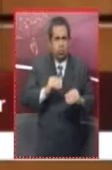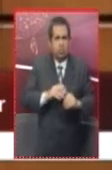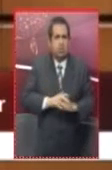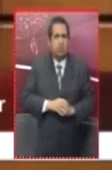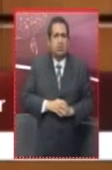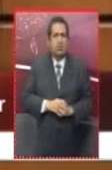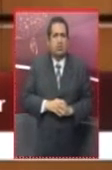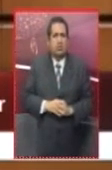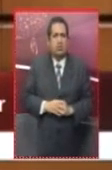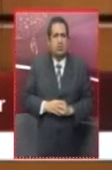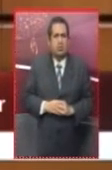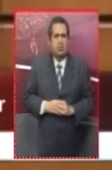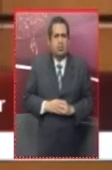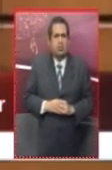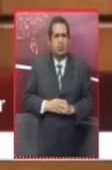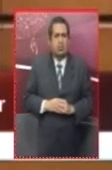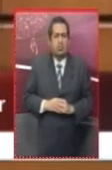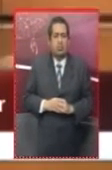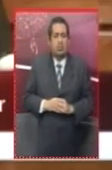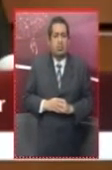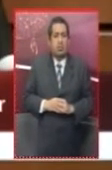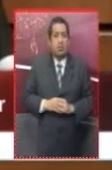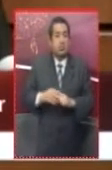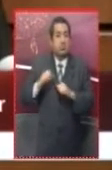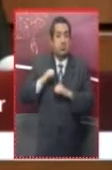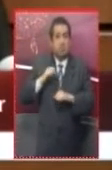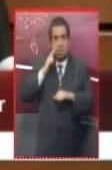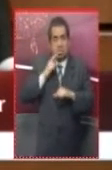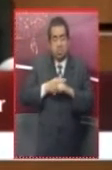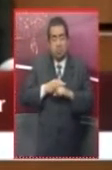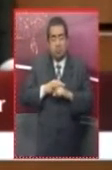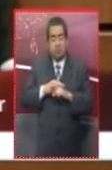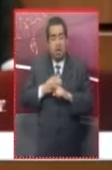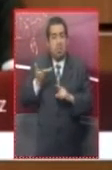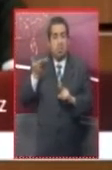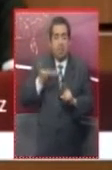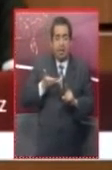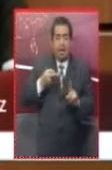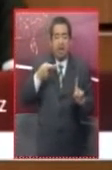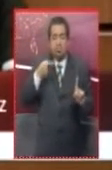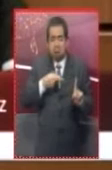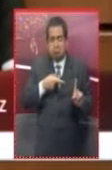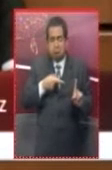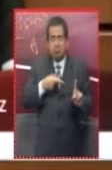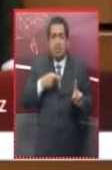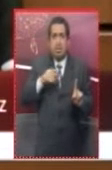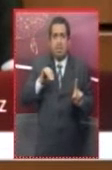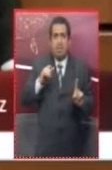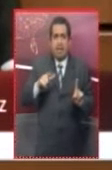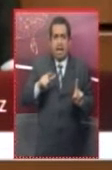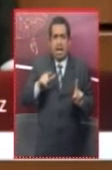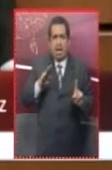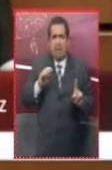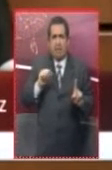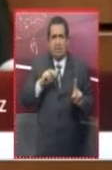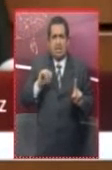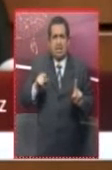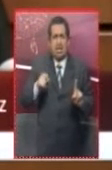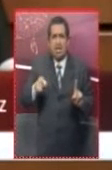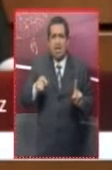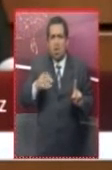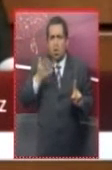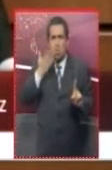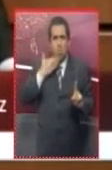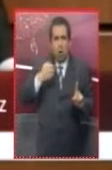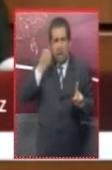América. El titular del Ejecutivo propuso para el cargo a Miguel Basáñez, quien no cuenta